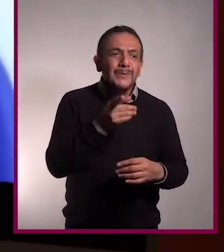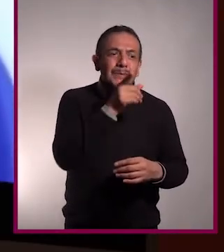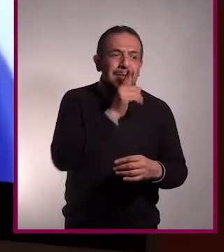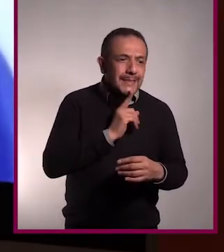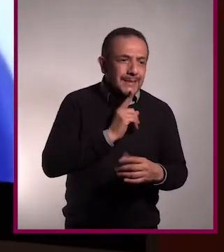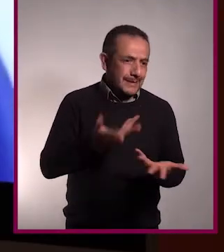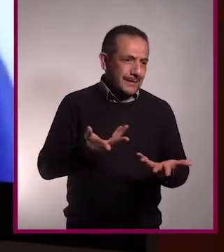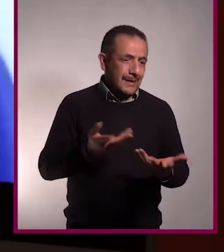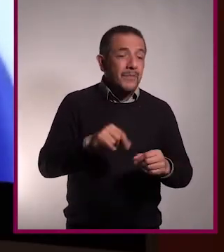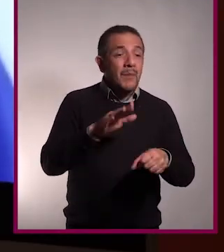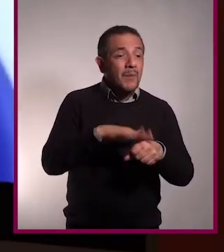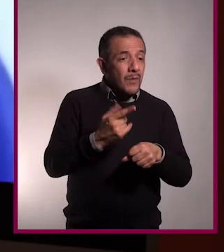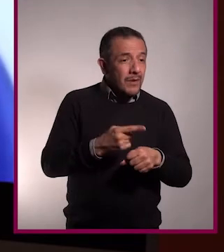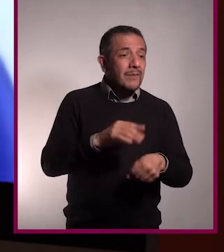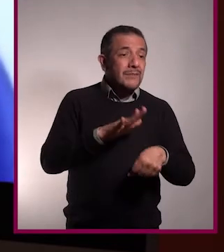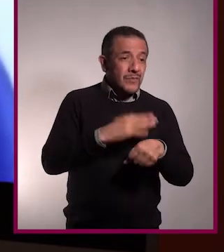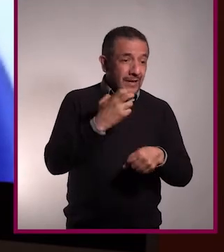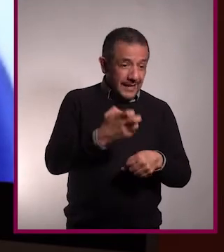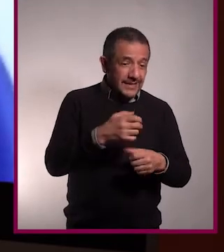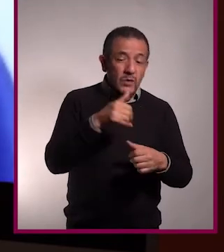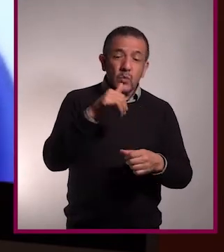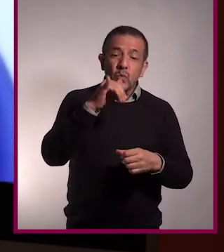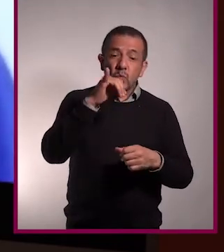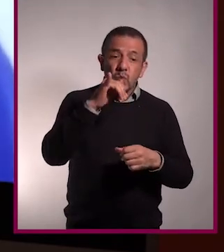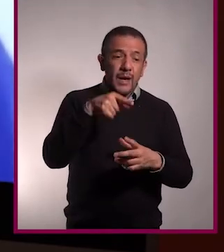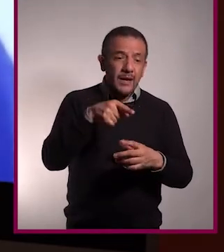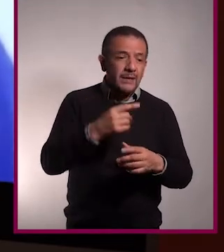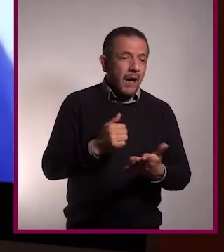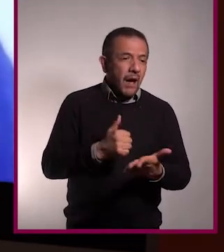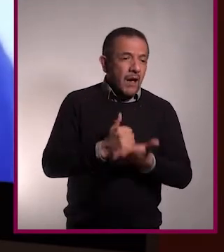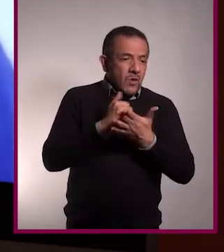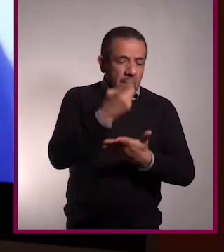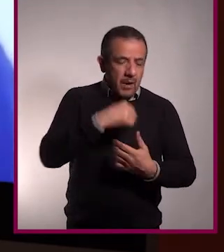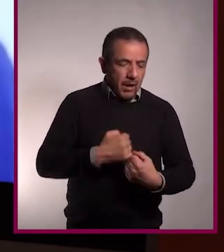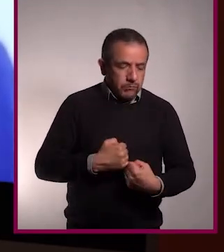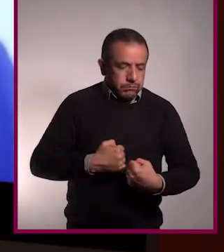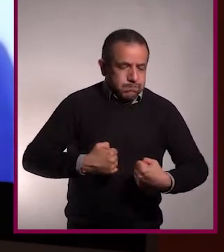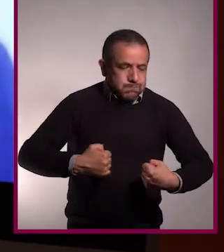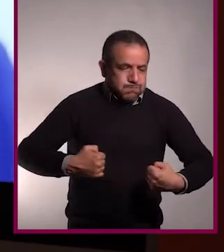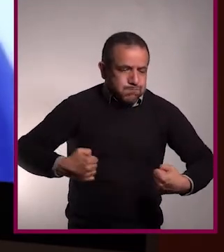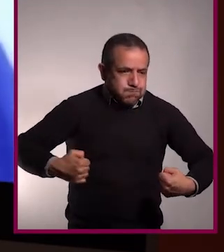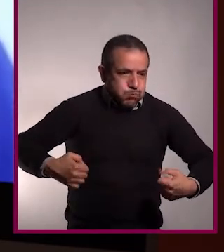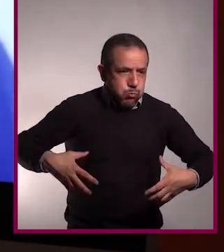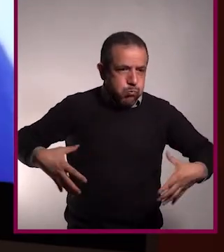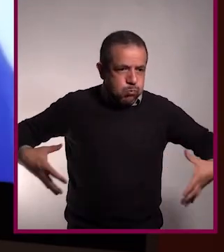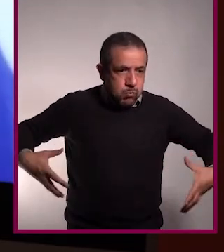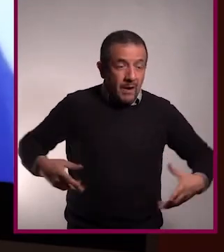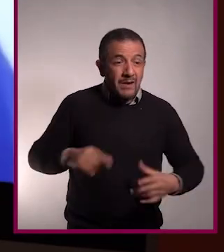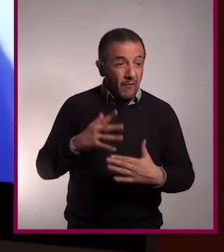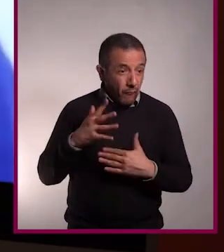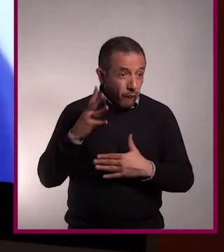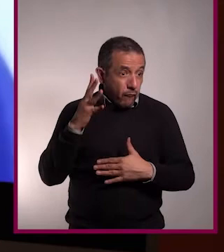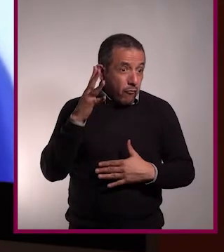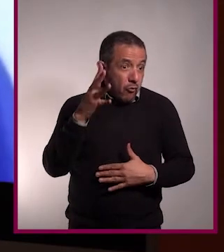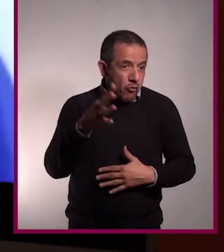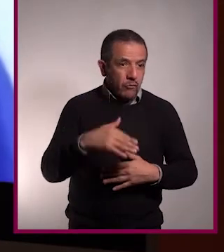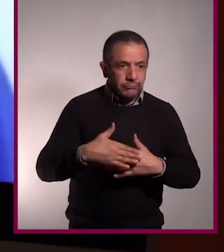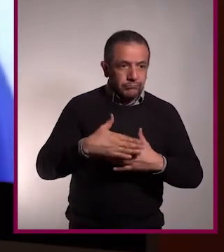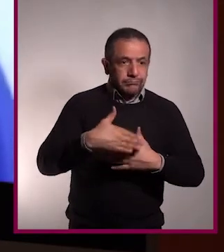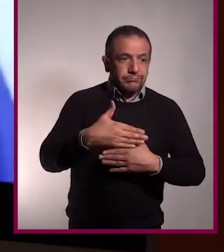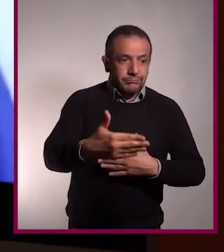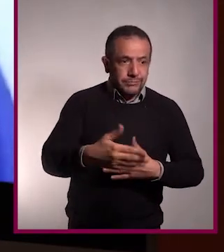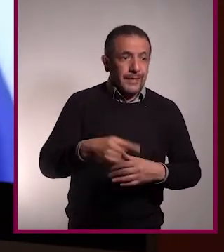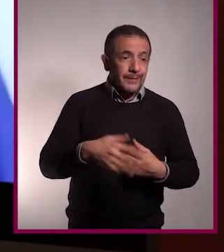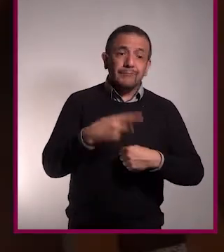una fruta es algo que es saludable cuando no es así. Y bueno, nuevamente es un tipo de bebida que aumenta el sobrepeso,